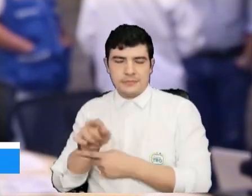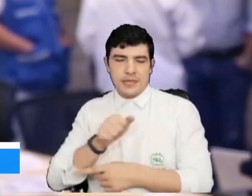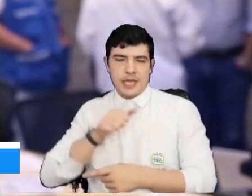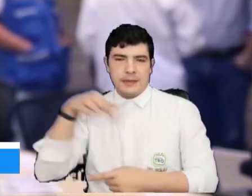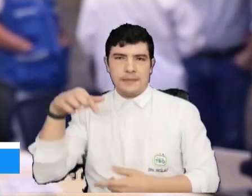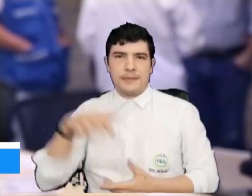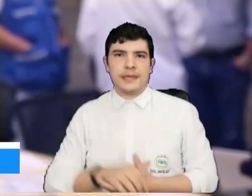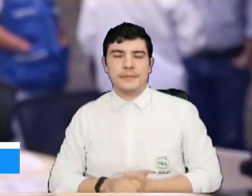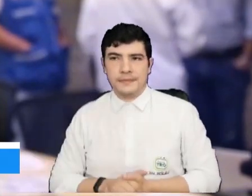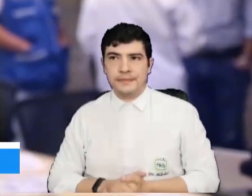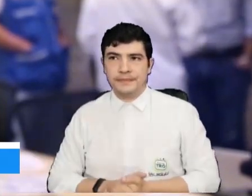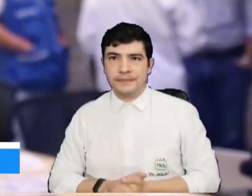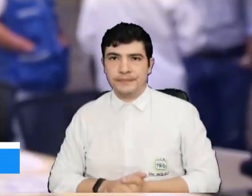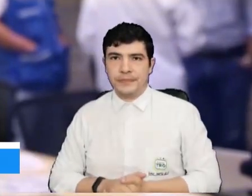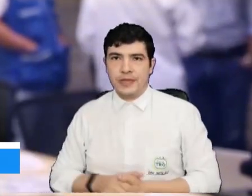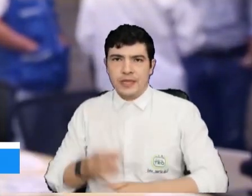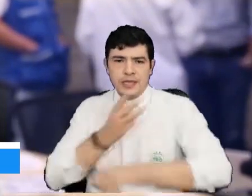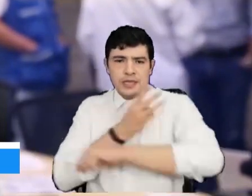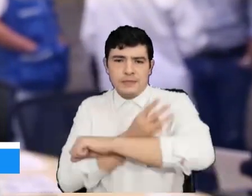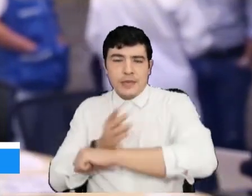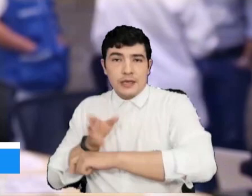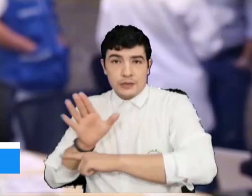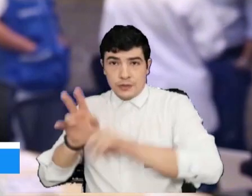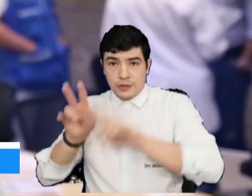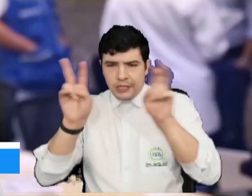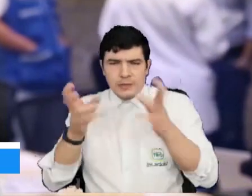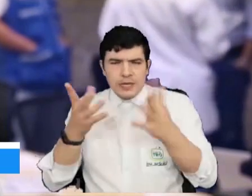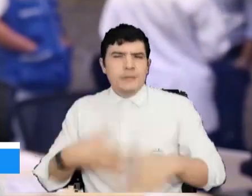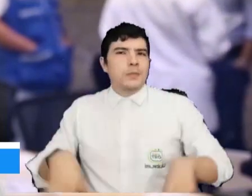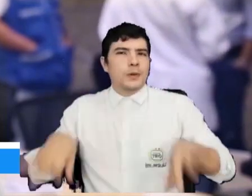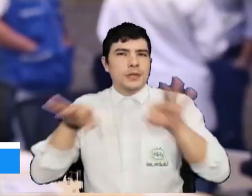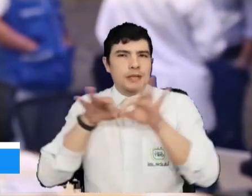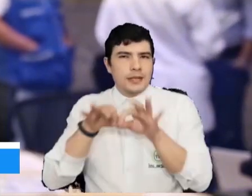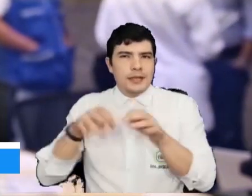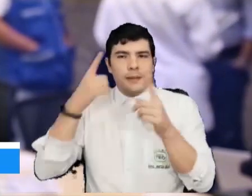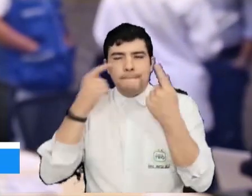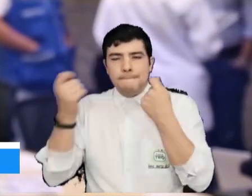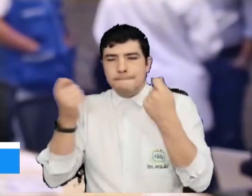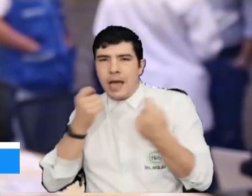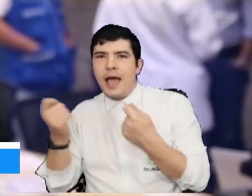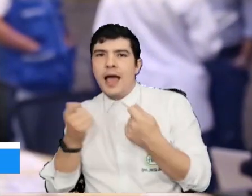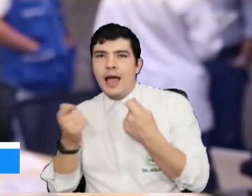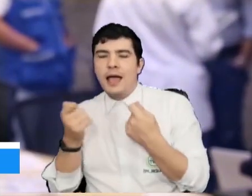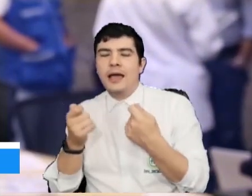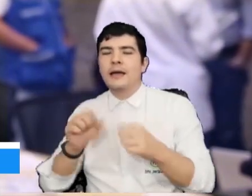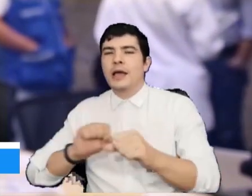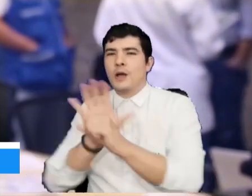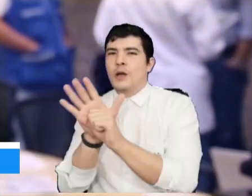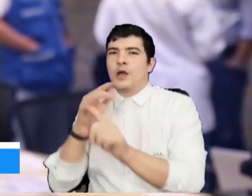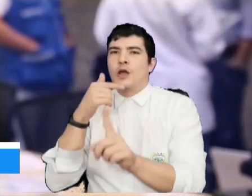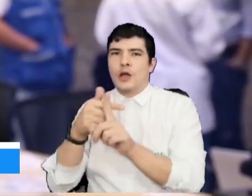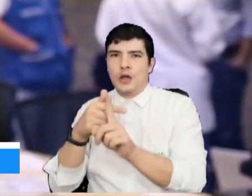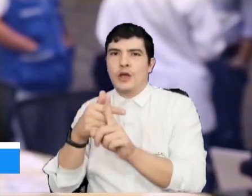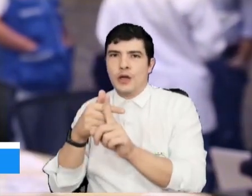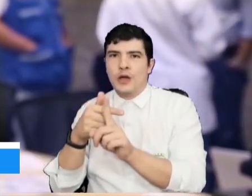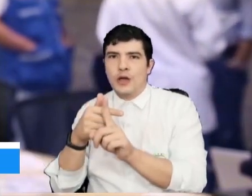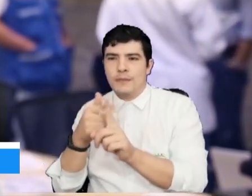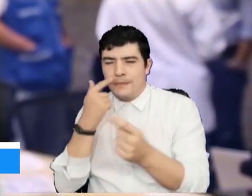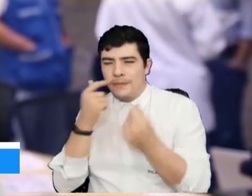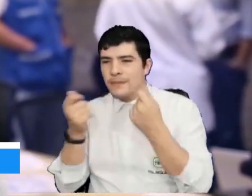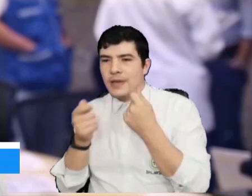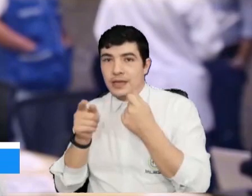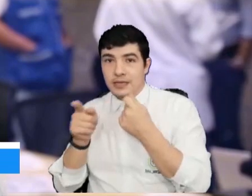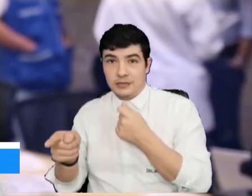la plataforma más importante en el mundo que está manejando todos los casos COVID-19. Entonces, la administración de ella va a